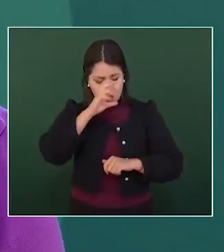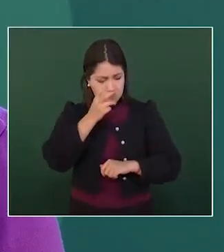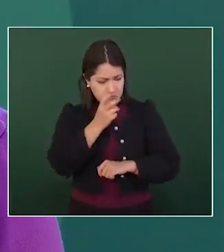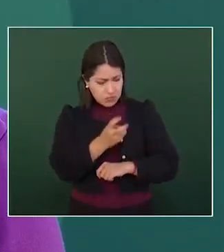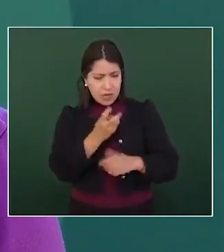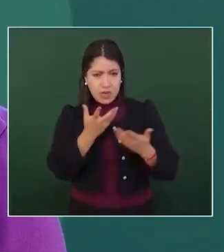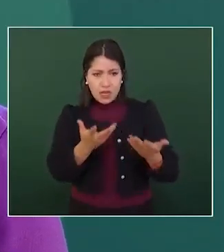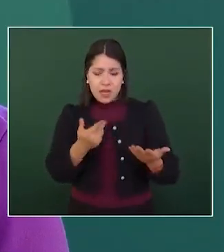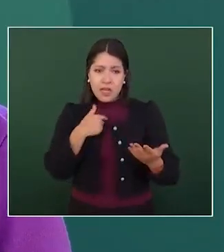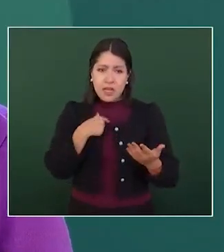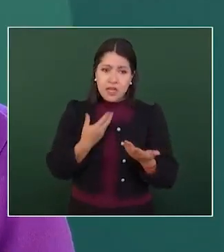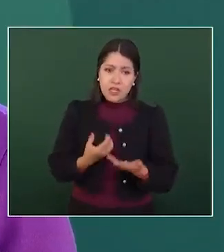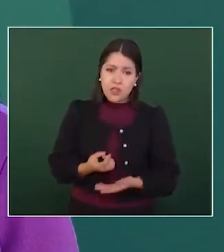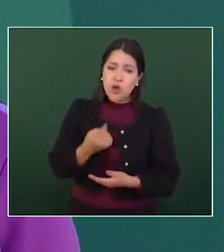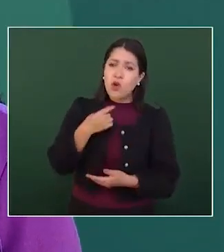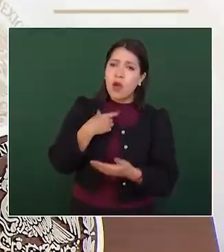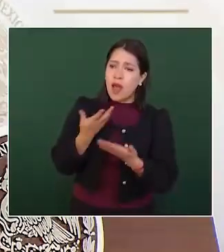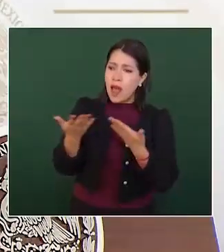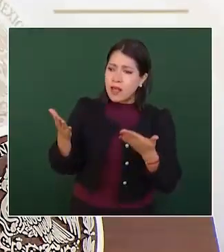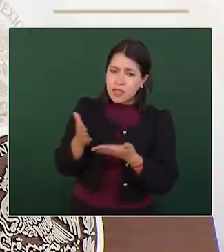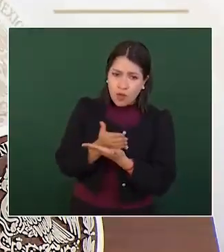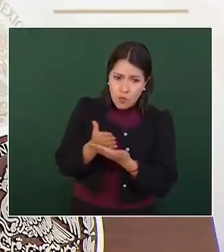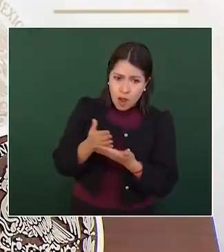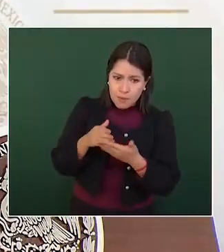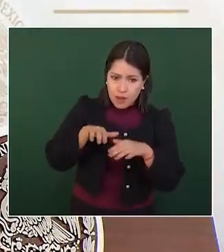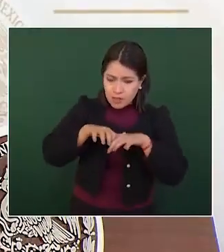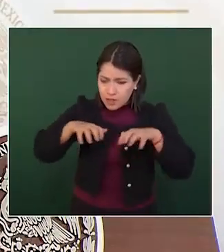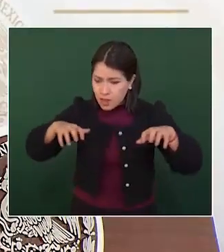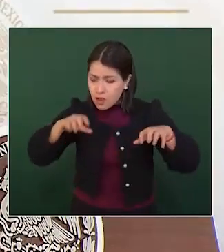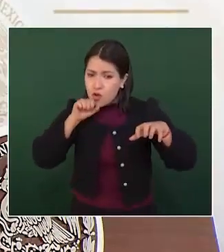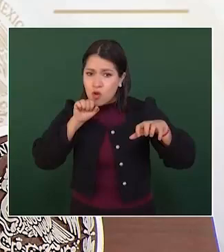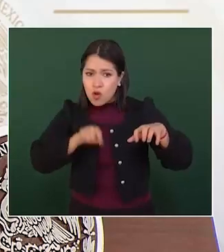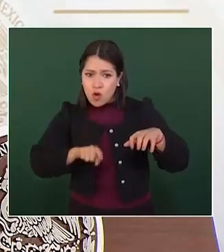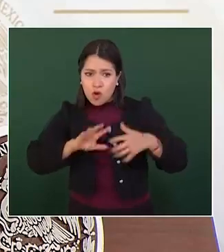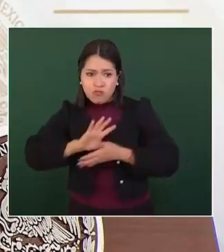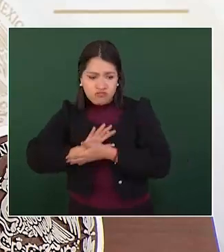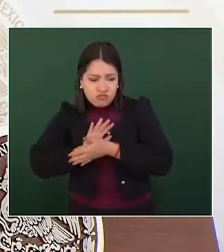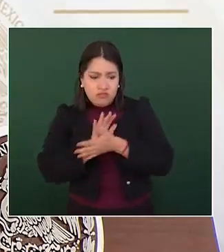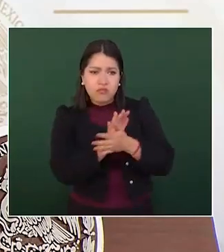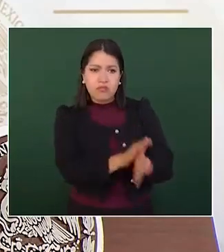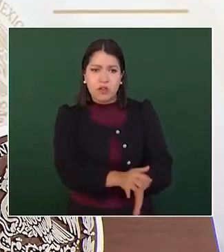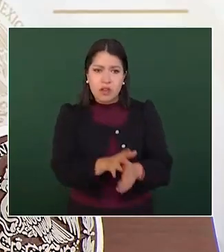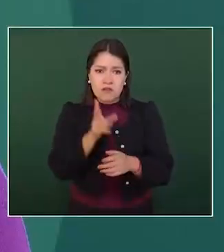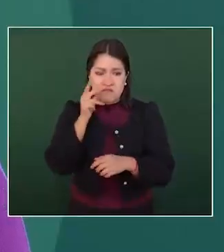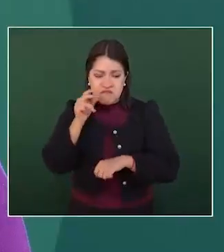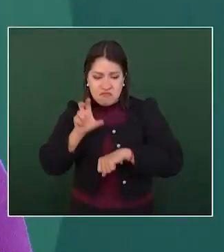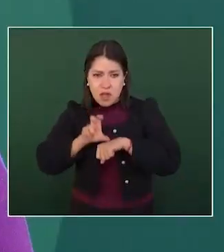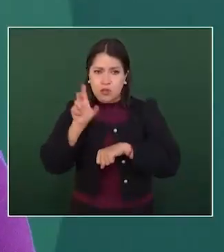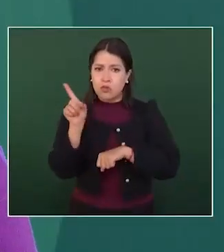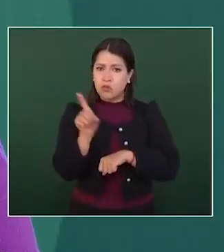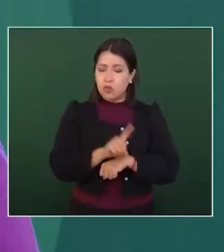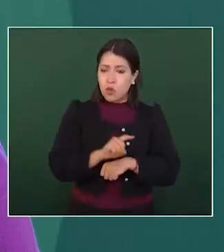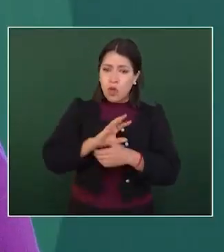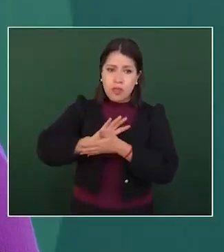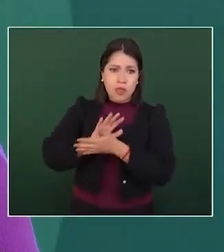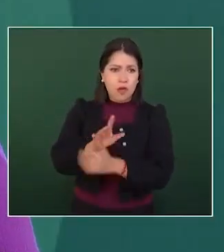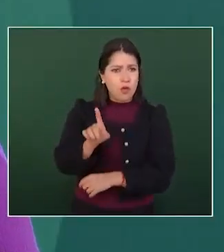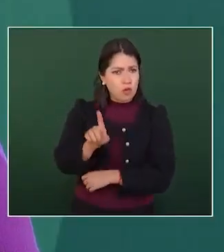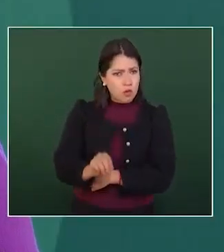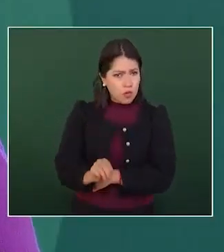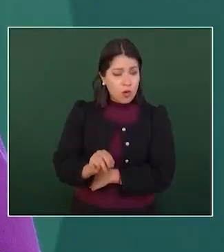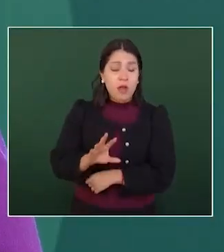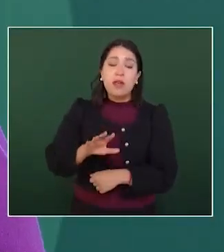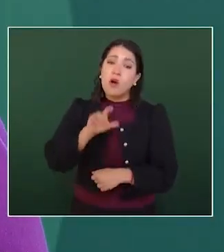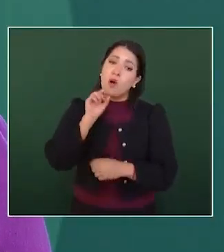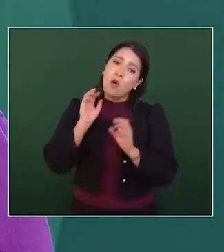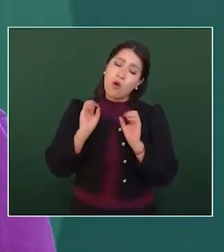privilegio, no es exclusión, no es racismo, no es machismo, no es discriminación y desde luego